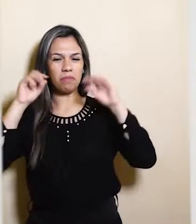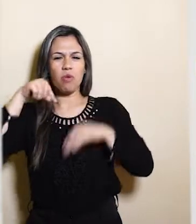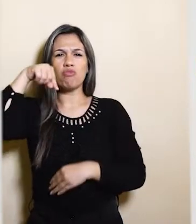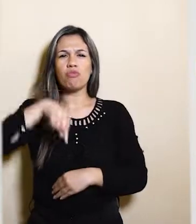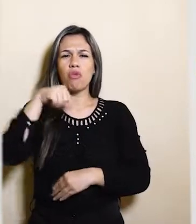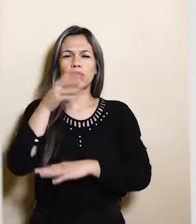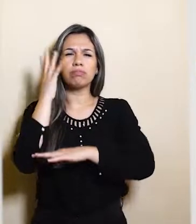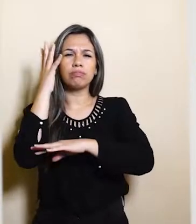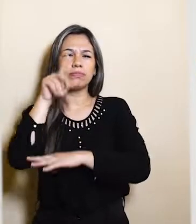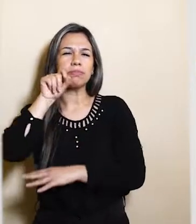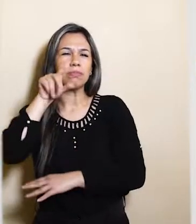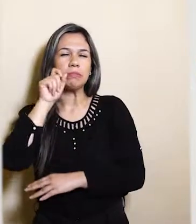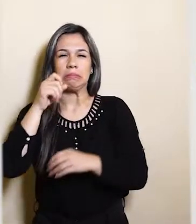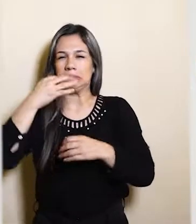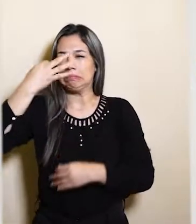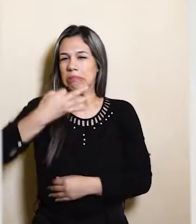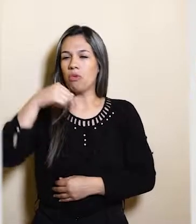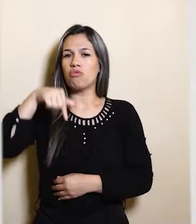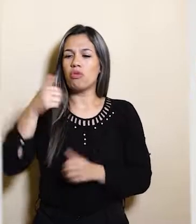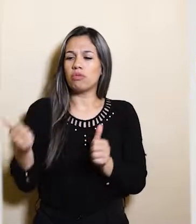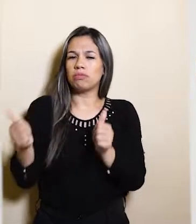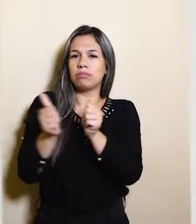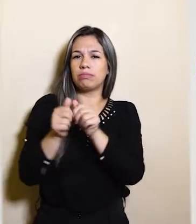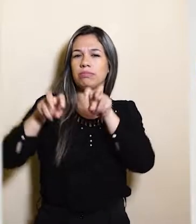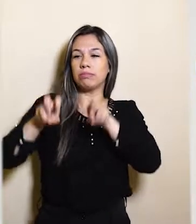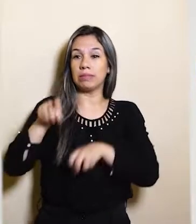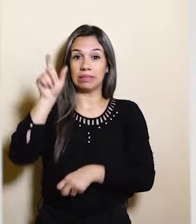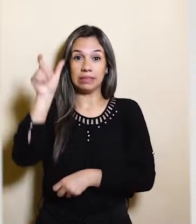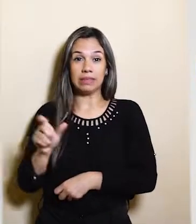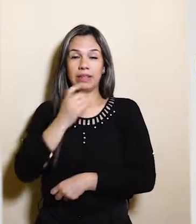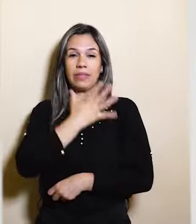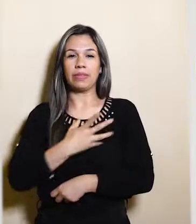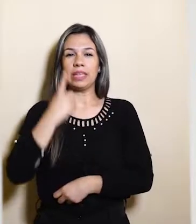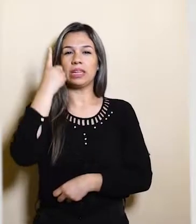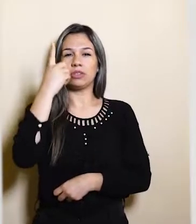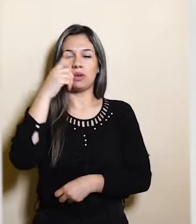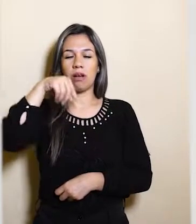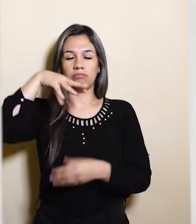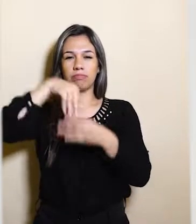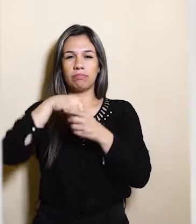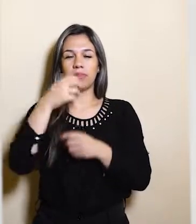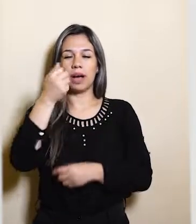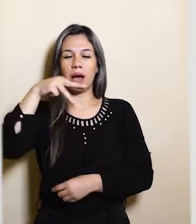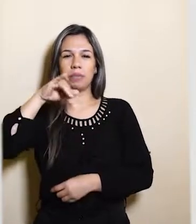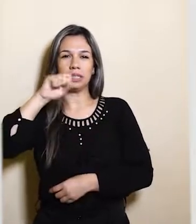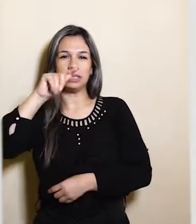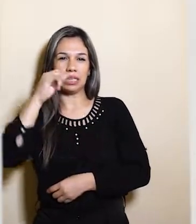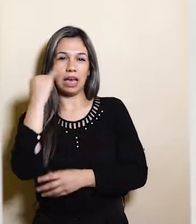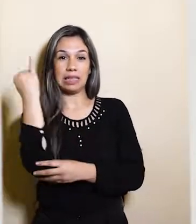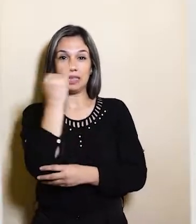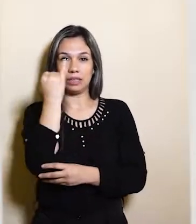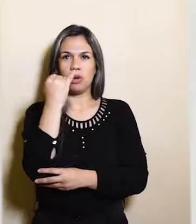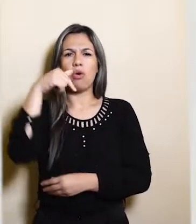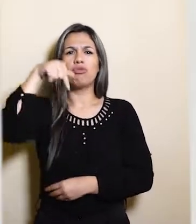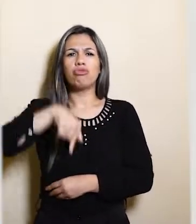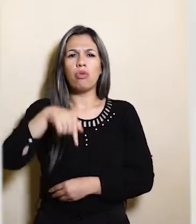de hoy. Nos acompaña Erika Guevara Rosas, ella es directora para las Américas de Amnistía Internacional, porque hoy en nuestro país se